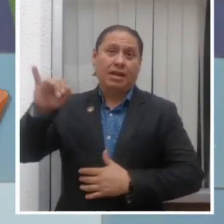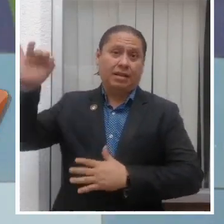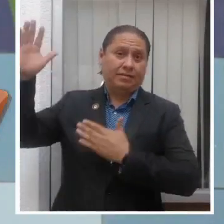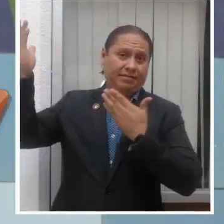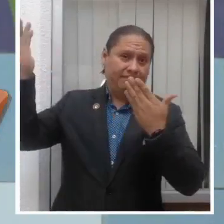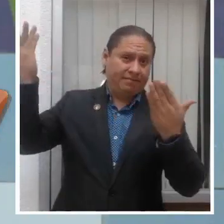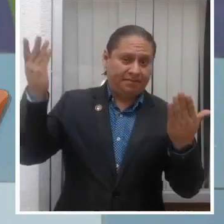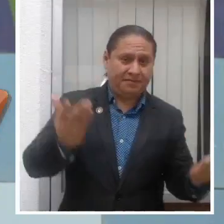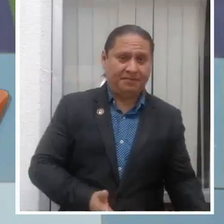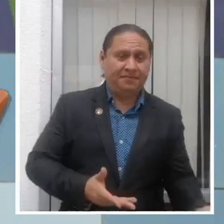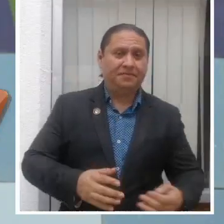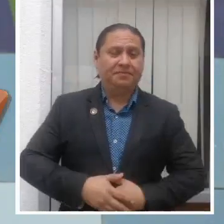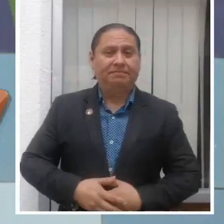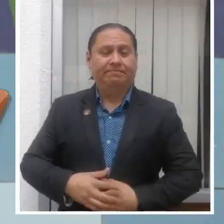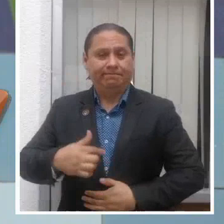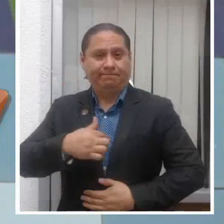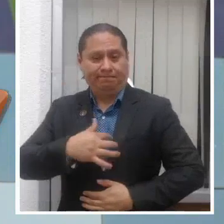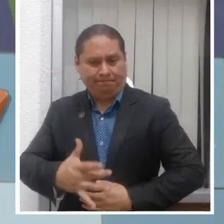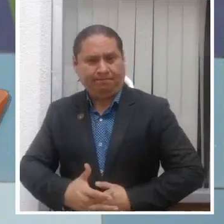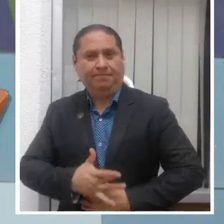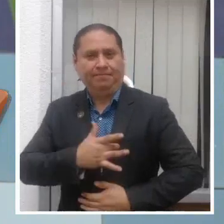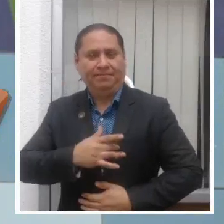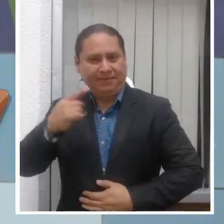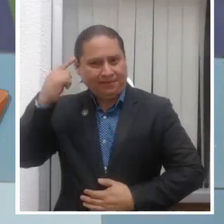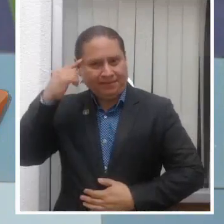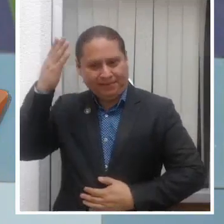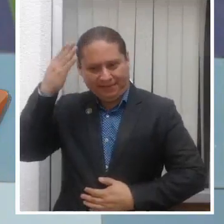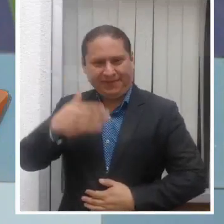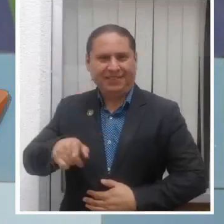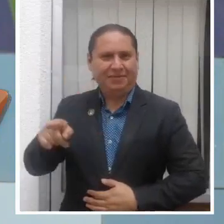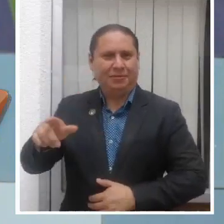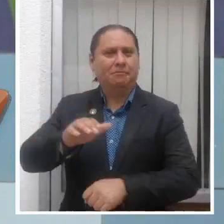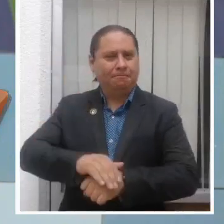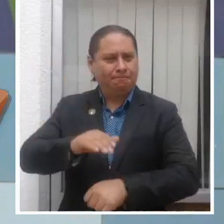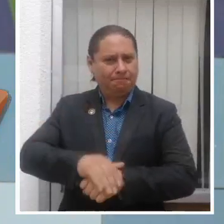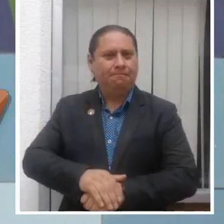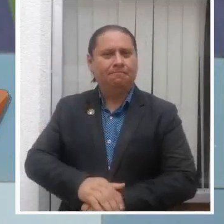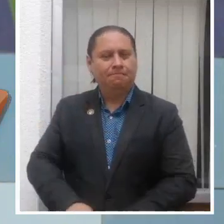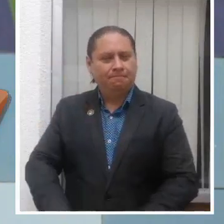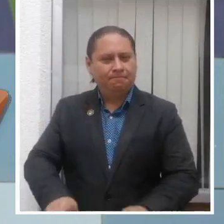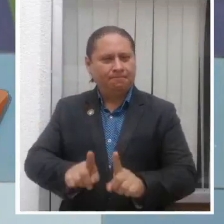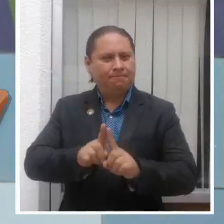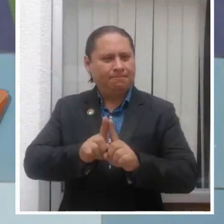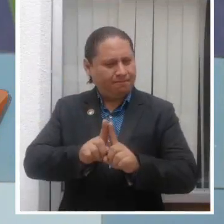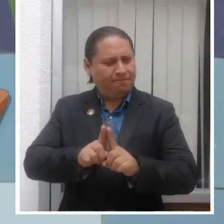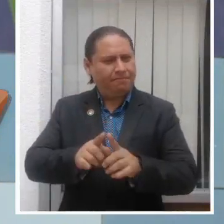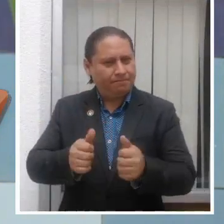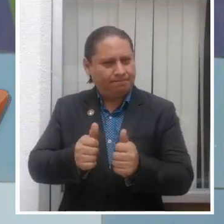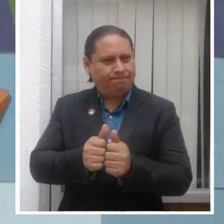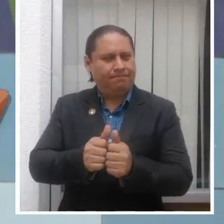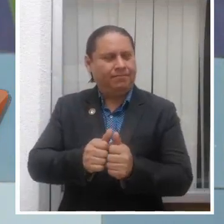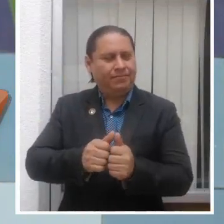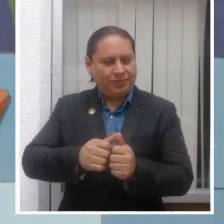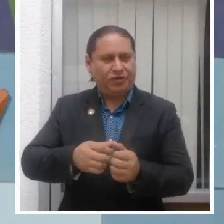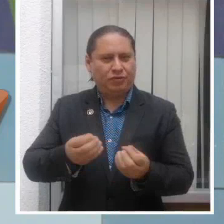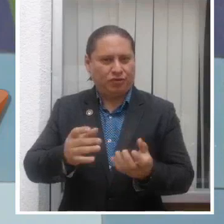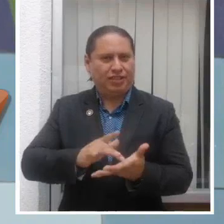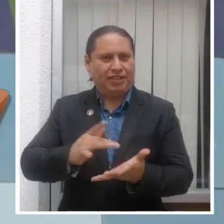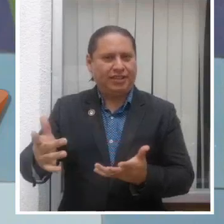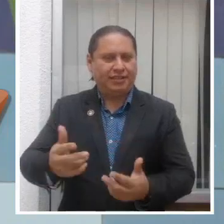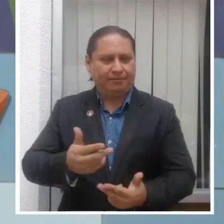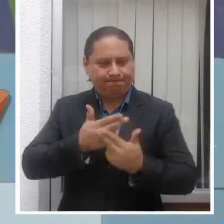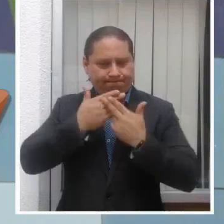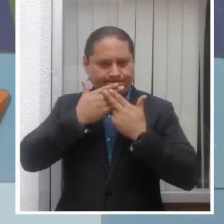este evento, eso me hace saber que usted es un amigo muy cercano y que también me estima mucho. Muchas gracias,